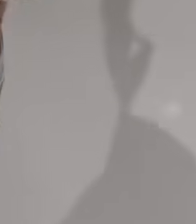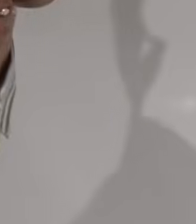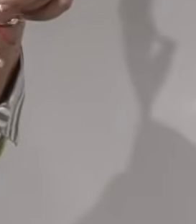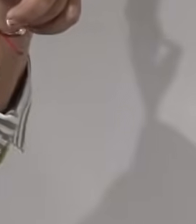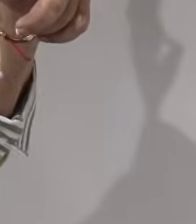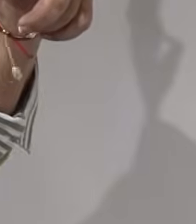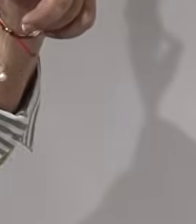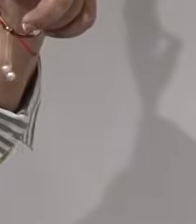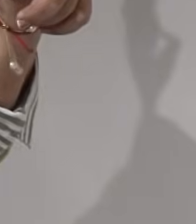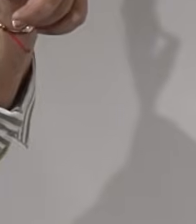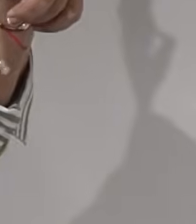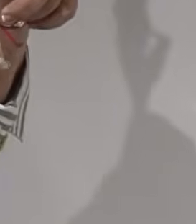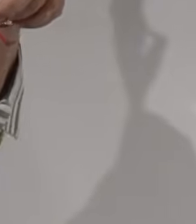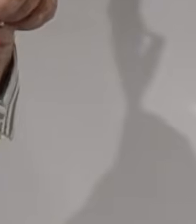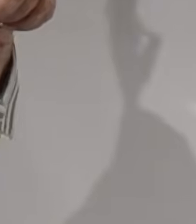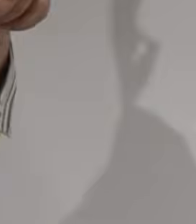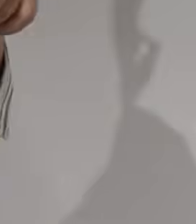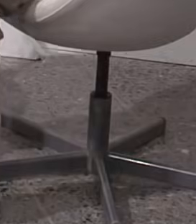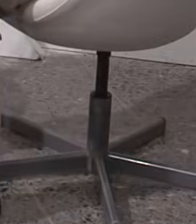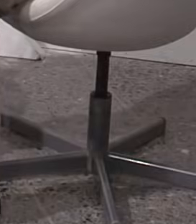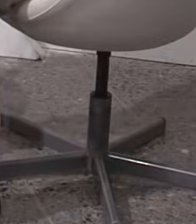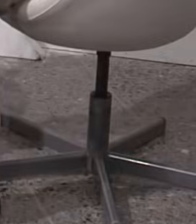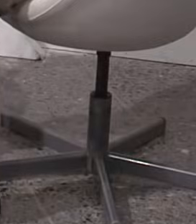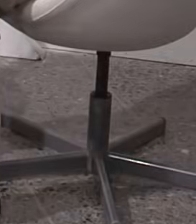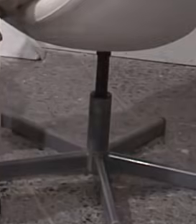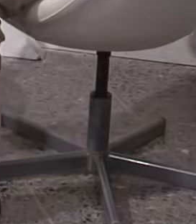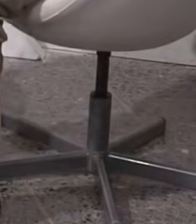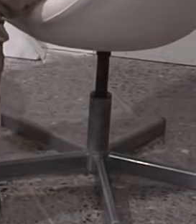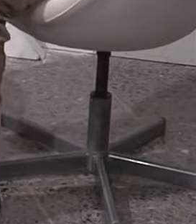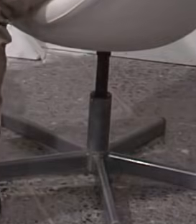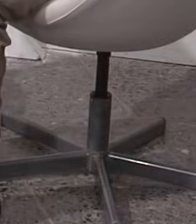Creo que hasta su maestra va a estar pendiente de esto. Sí, me imagino.